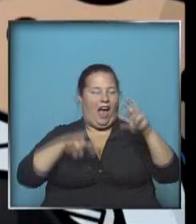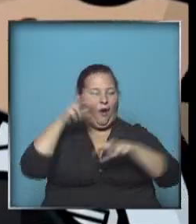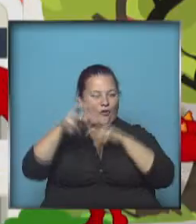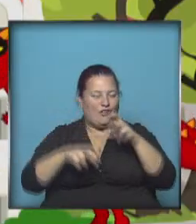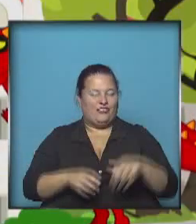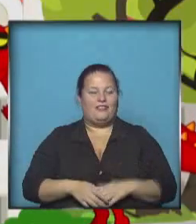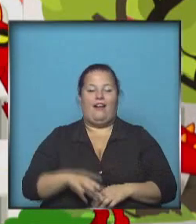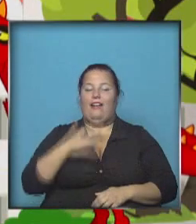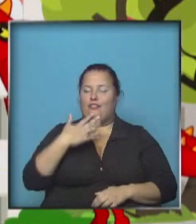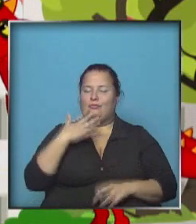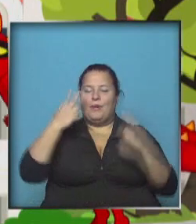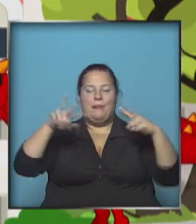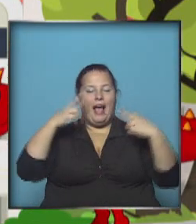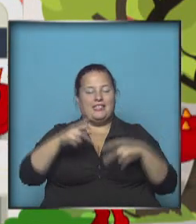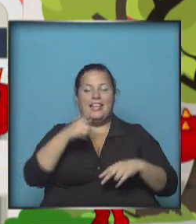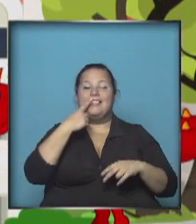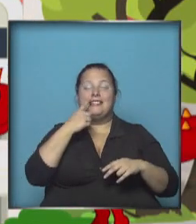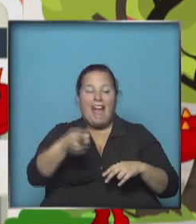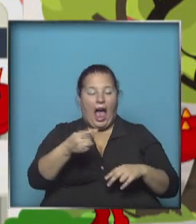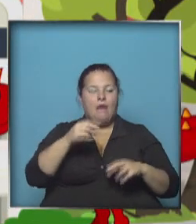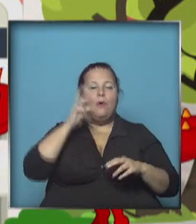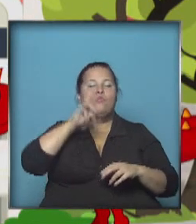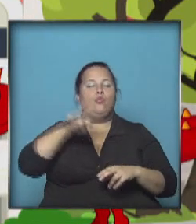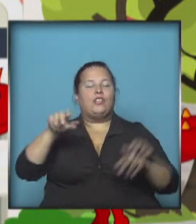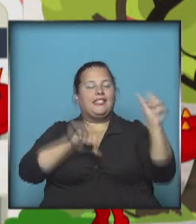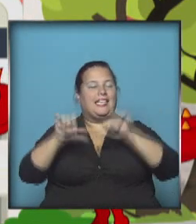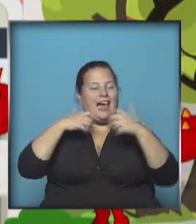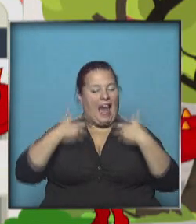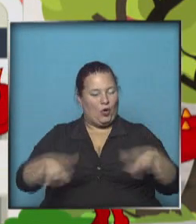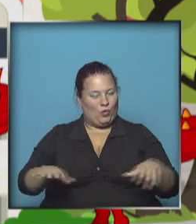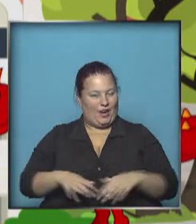dinosaurios! ¡La asombrosa excursión de Samba en el Museo de Ciencias Naturales!